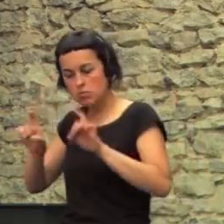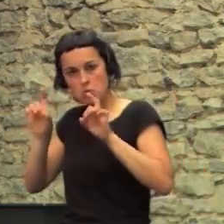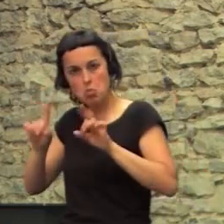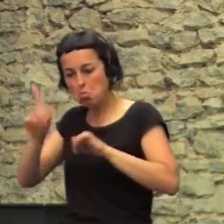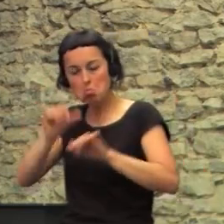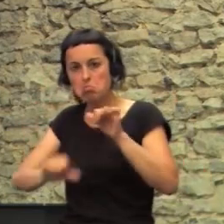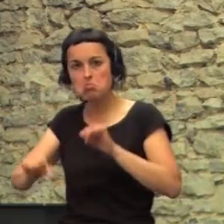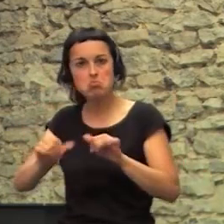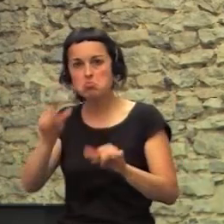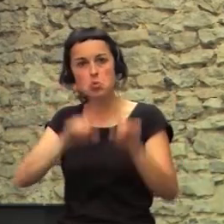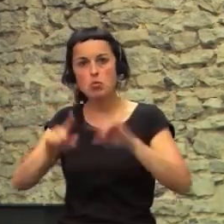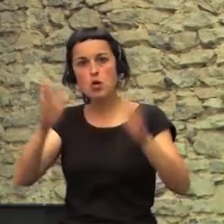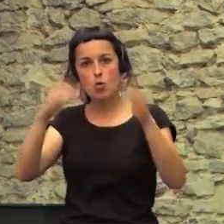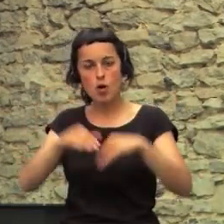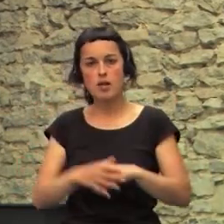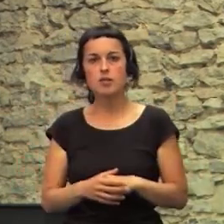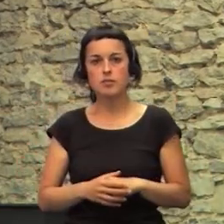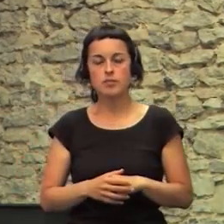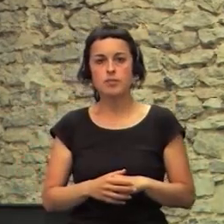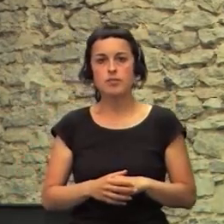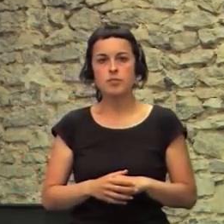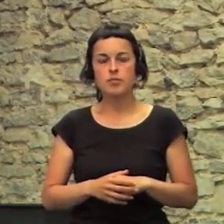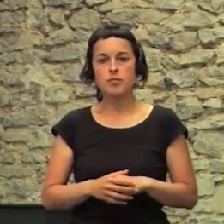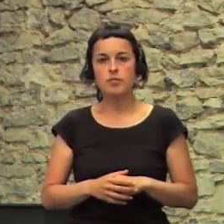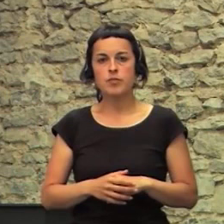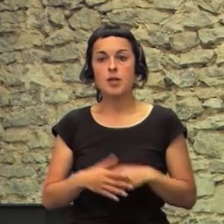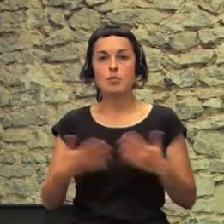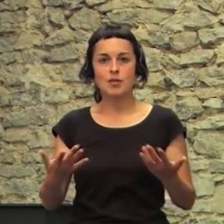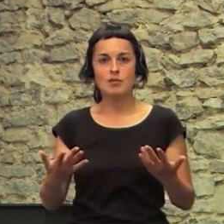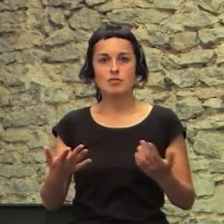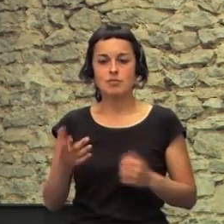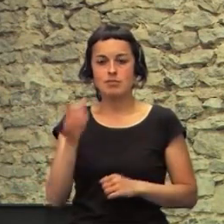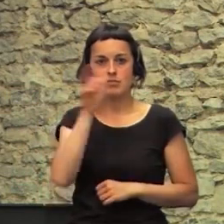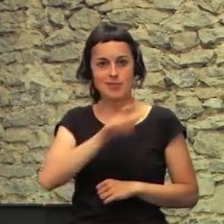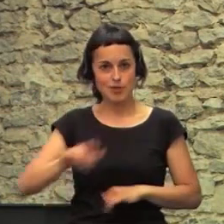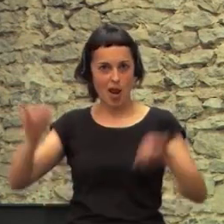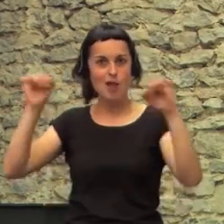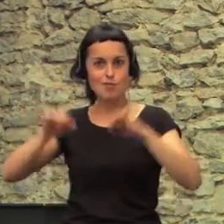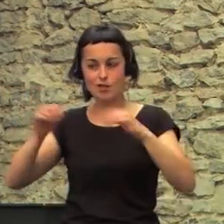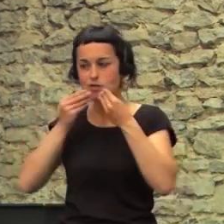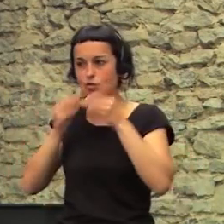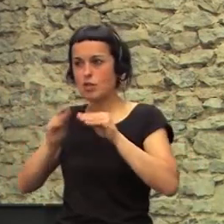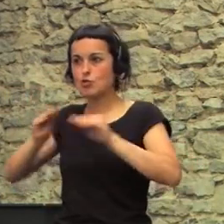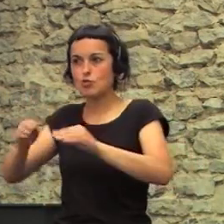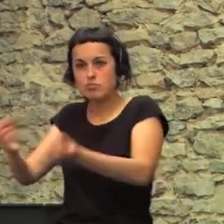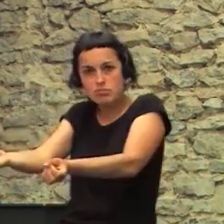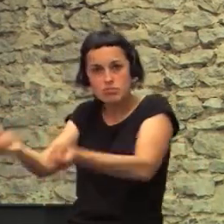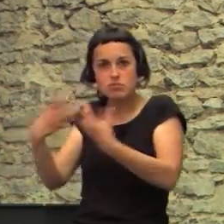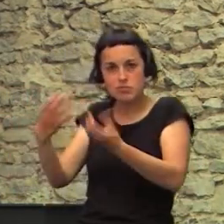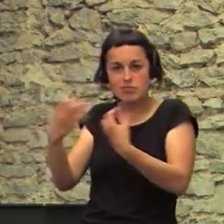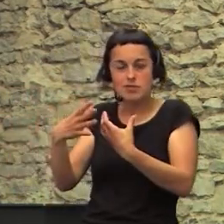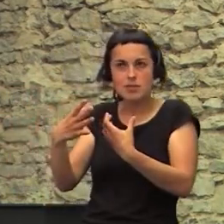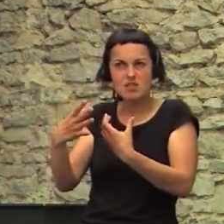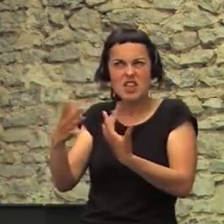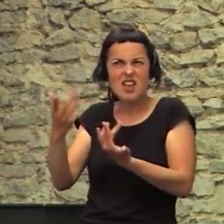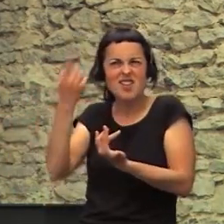embargo, volvemos a hablar del fantasma. Cuando oyes las historias desde las personas adultas que te cuentan, que siempre saben que hay algo ahí.